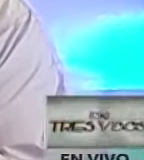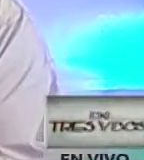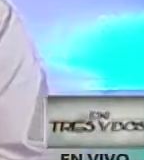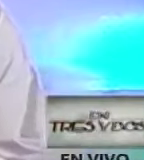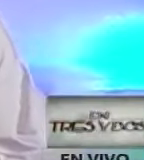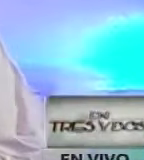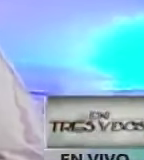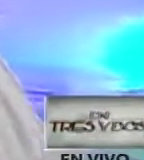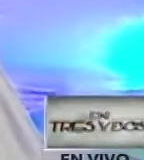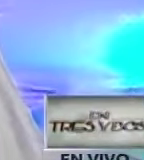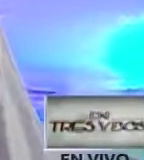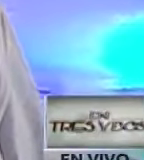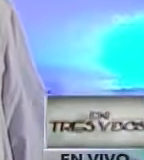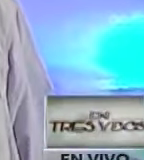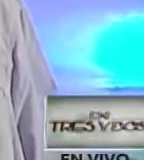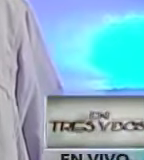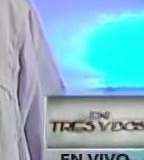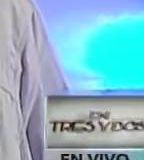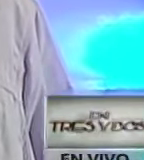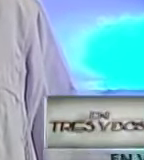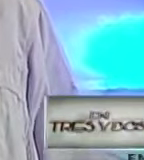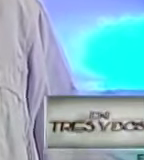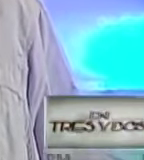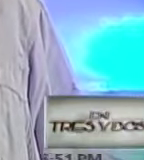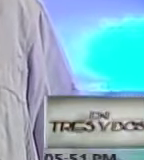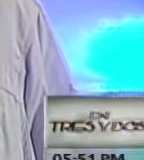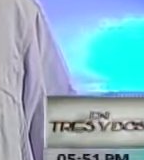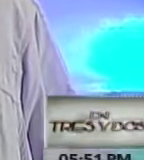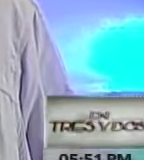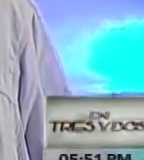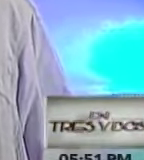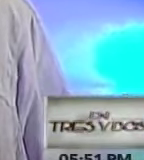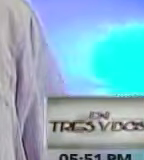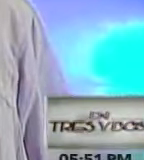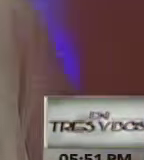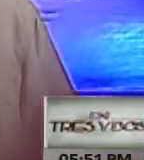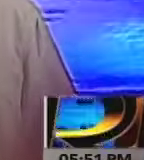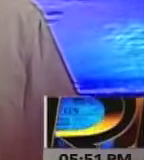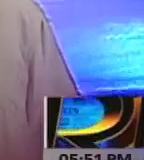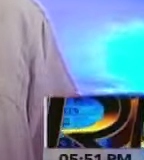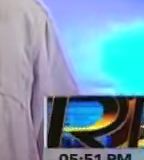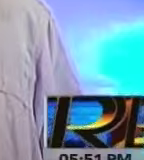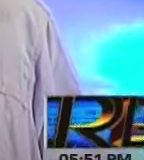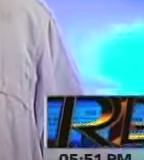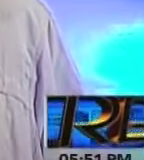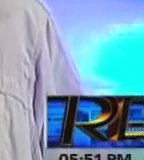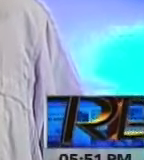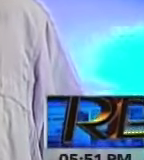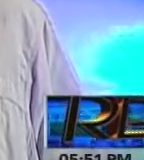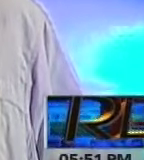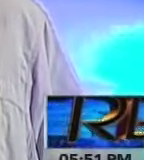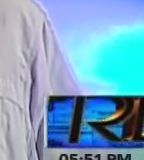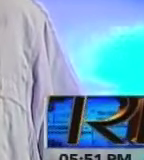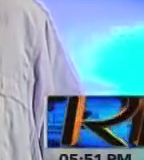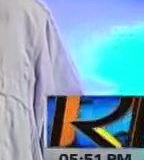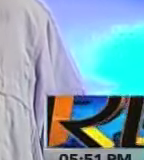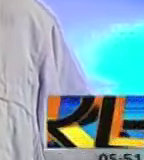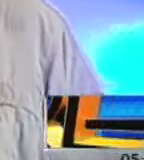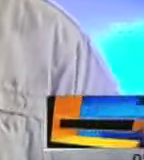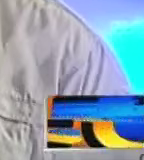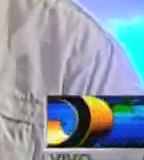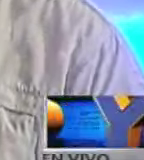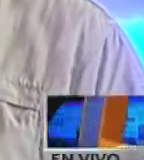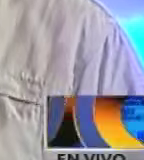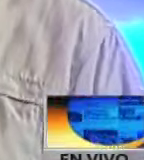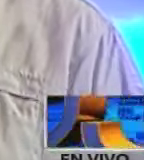vive el Zulia, ese hermoso himno del estado Zulia. Yo, por lo importante, lo hermoso,